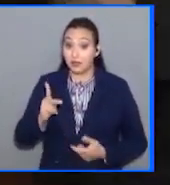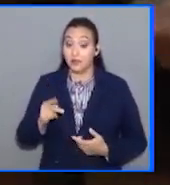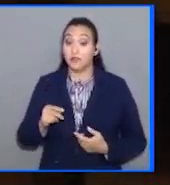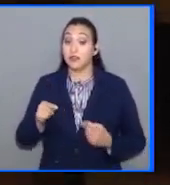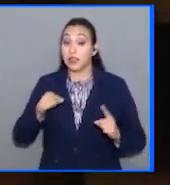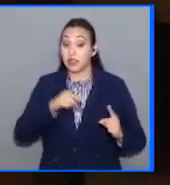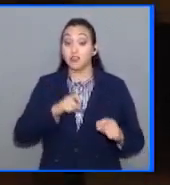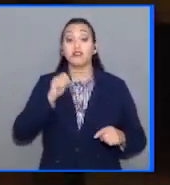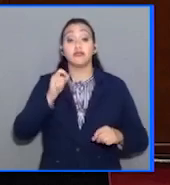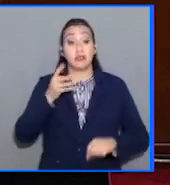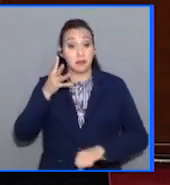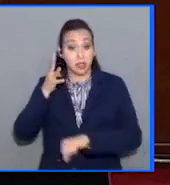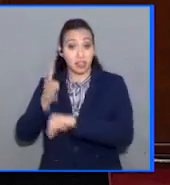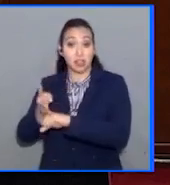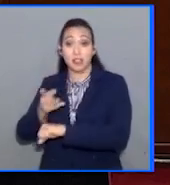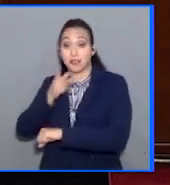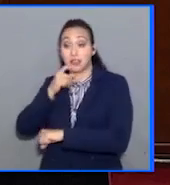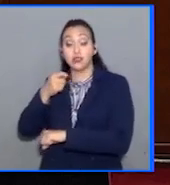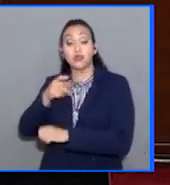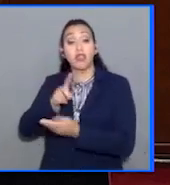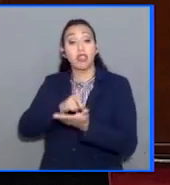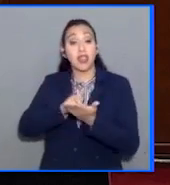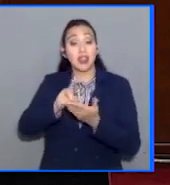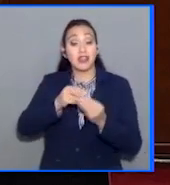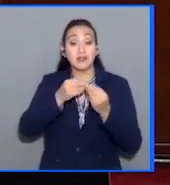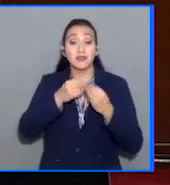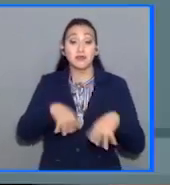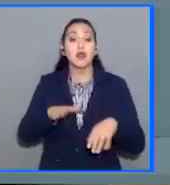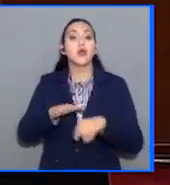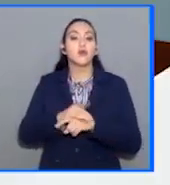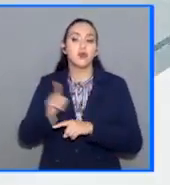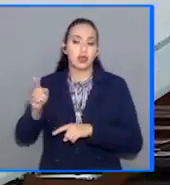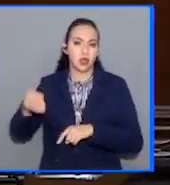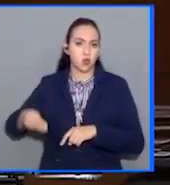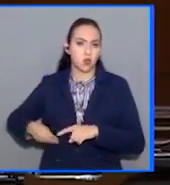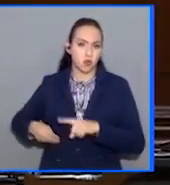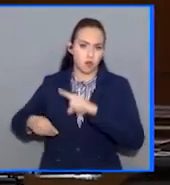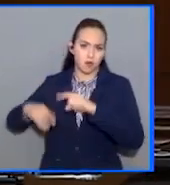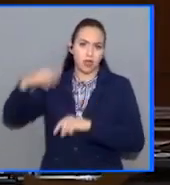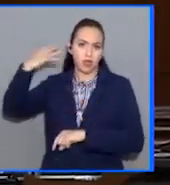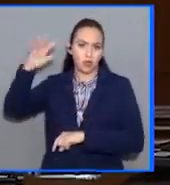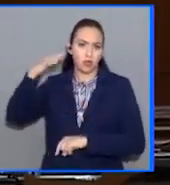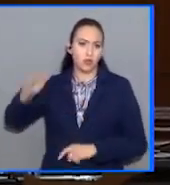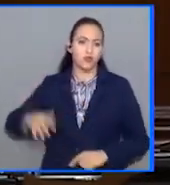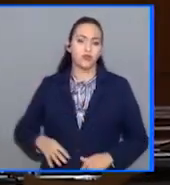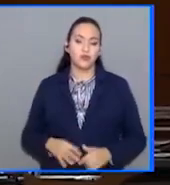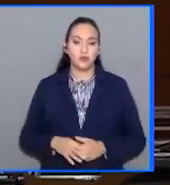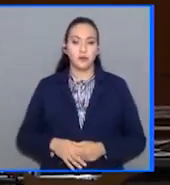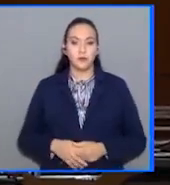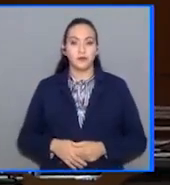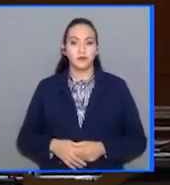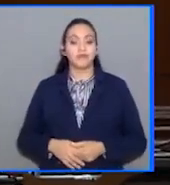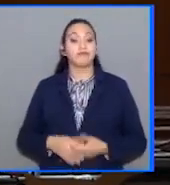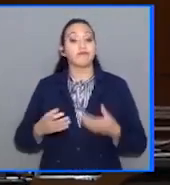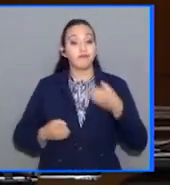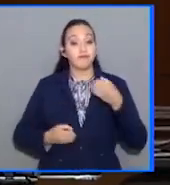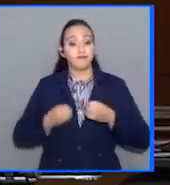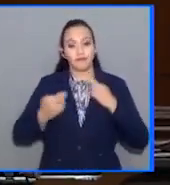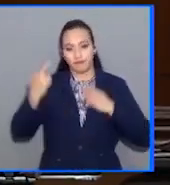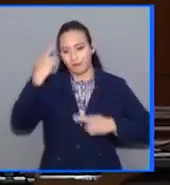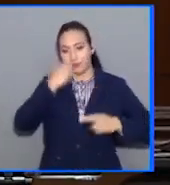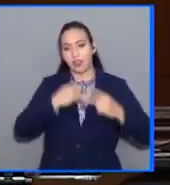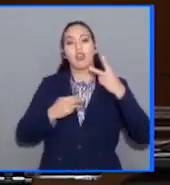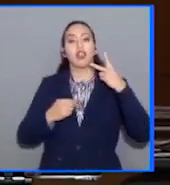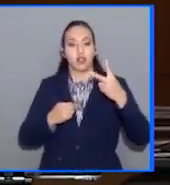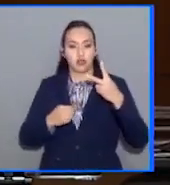restringe sus derechos por la conducta de aquellos. La Corte también resolvió 2 recursos de revisión